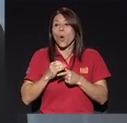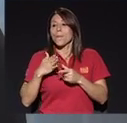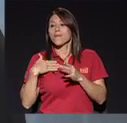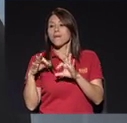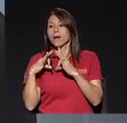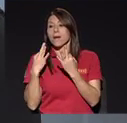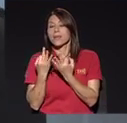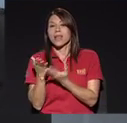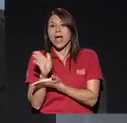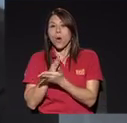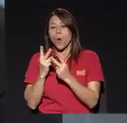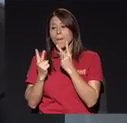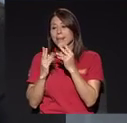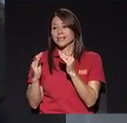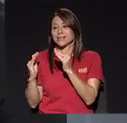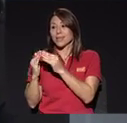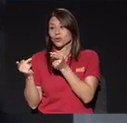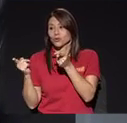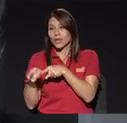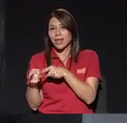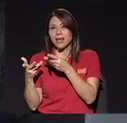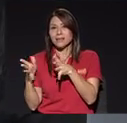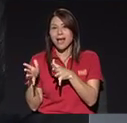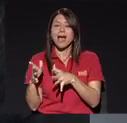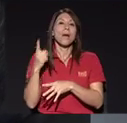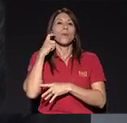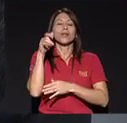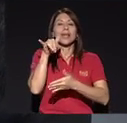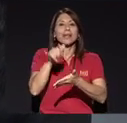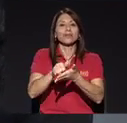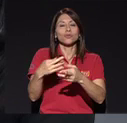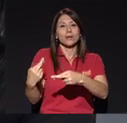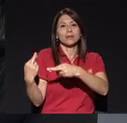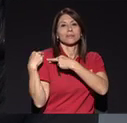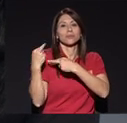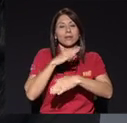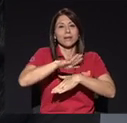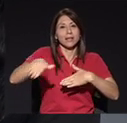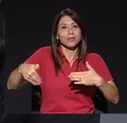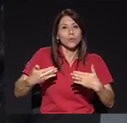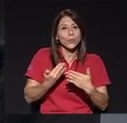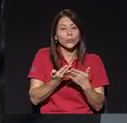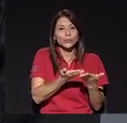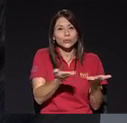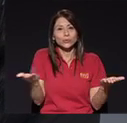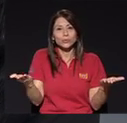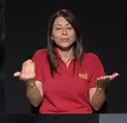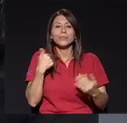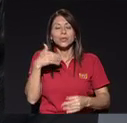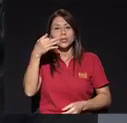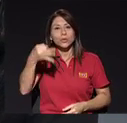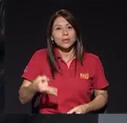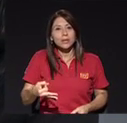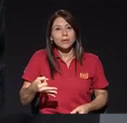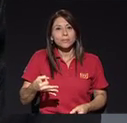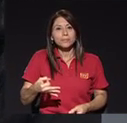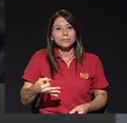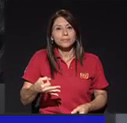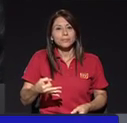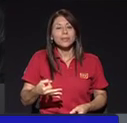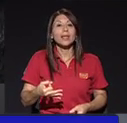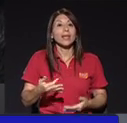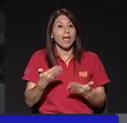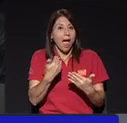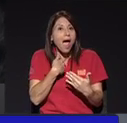algo a mi vecino, a mi familia, porque esto es una responsabilidad de todos. Entonces, yo sí creo, ¿verdad?, que